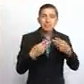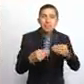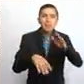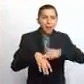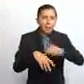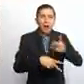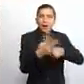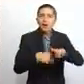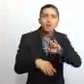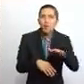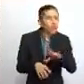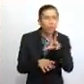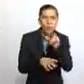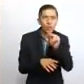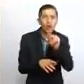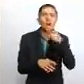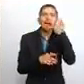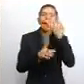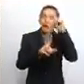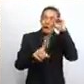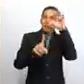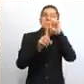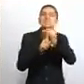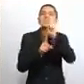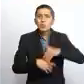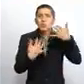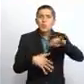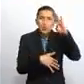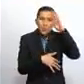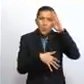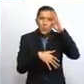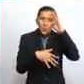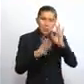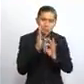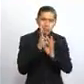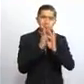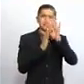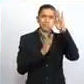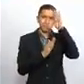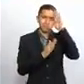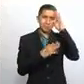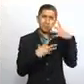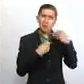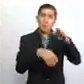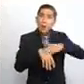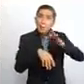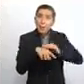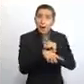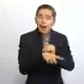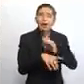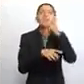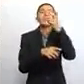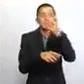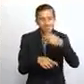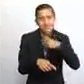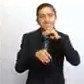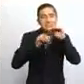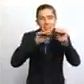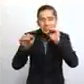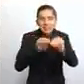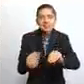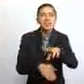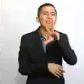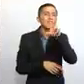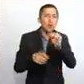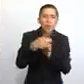ni las muertes. Nuestra meta es salvar vidas. Por eso los llamo a todos de nuevo, para que no relajemos las medidas de